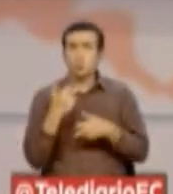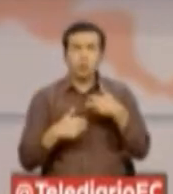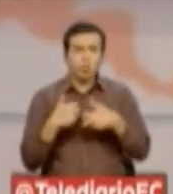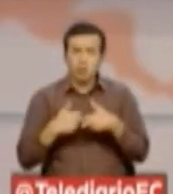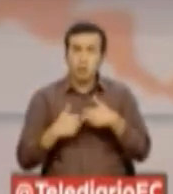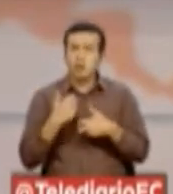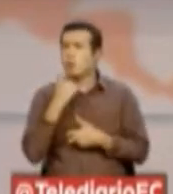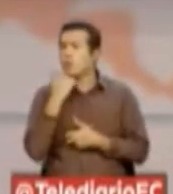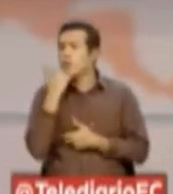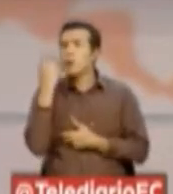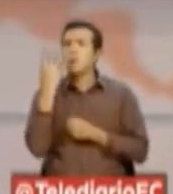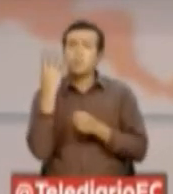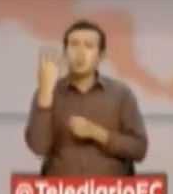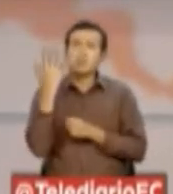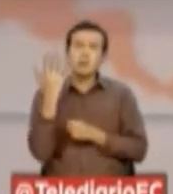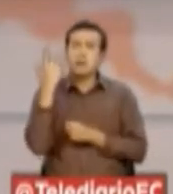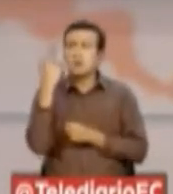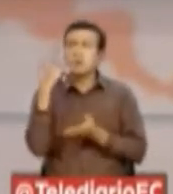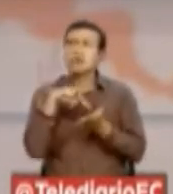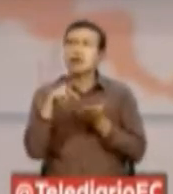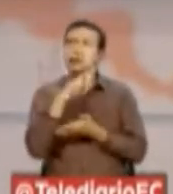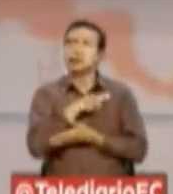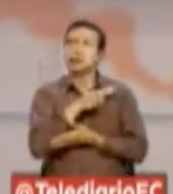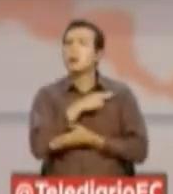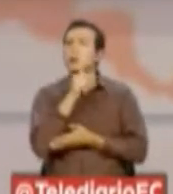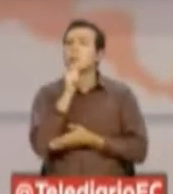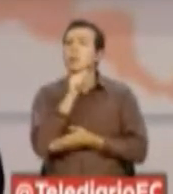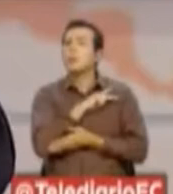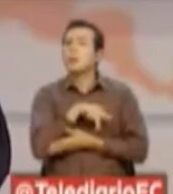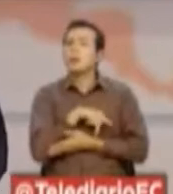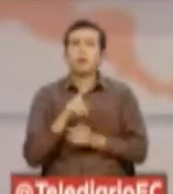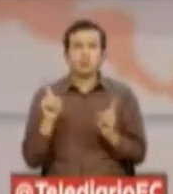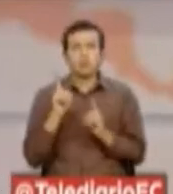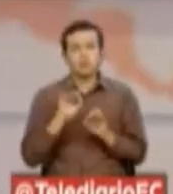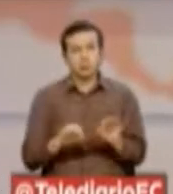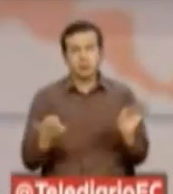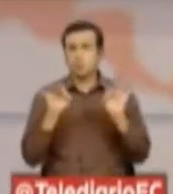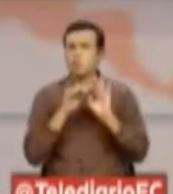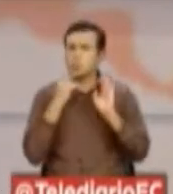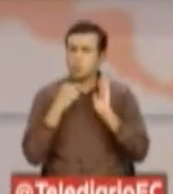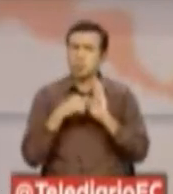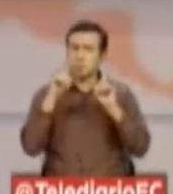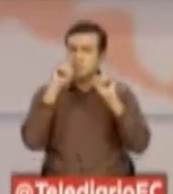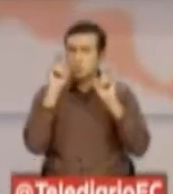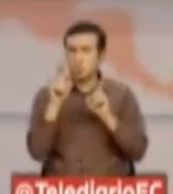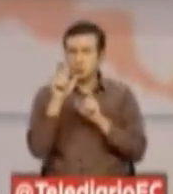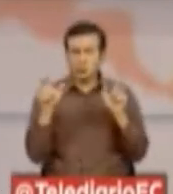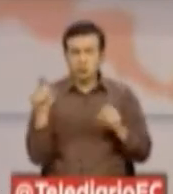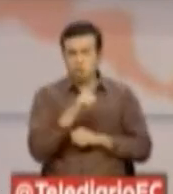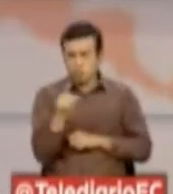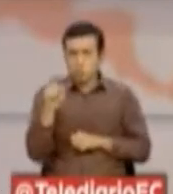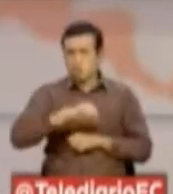cuatro o cinco años a tener que ir a pagar la privada es decir podríamos poner un ejemplo en cada pregunta de que la gente gana el presidente